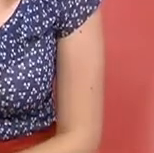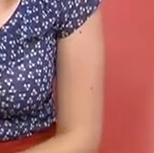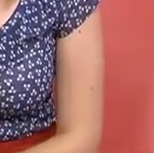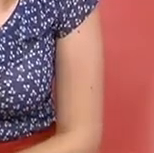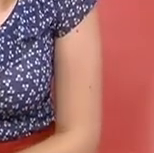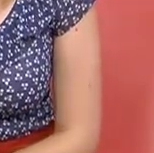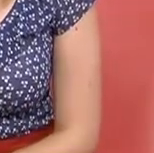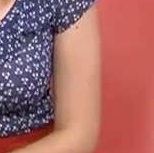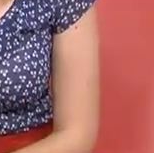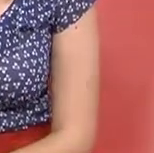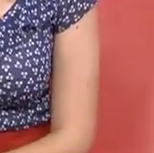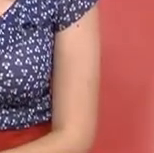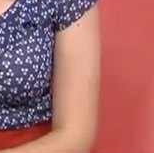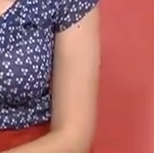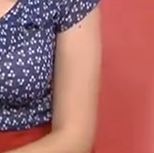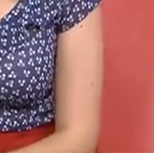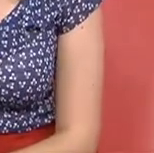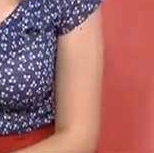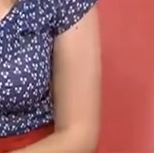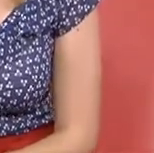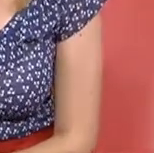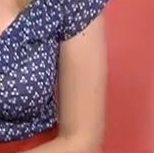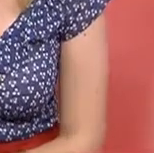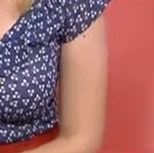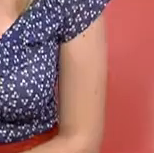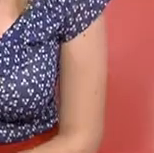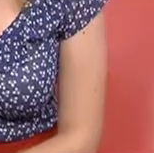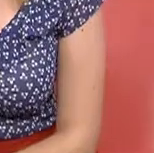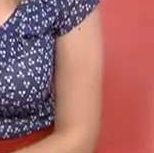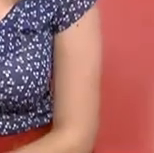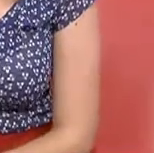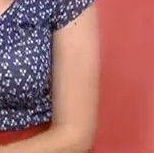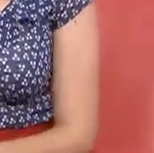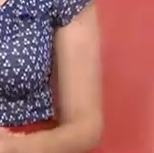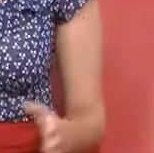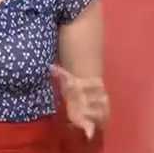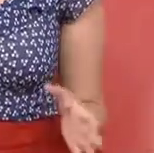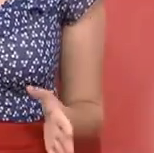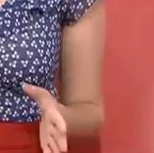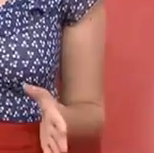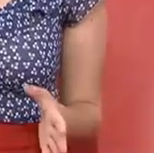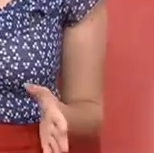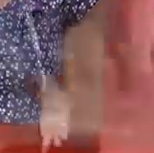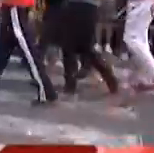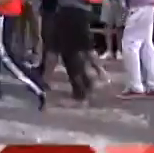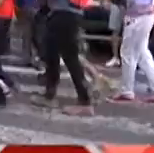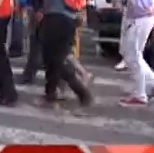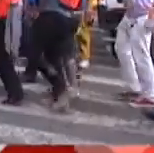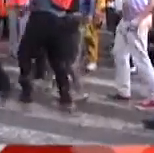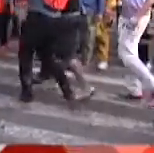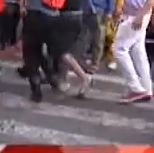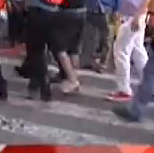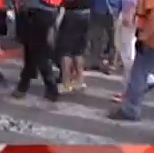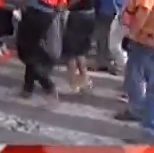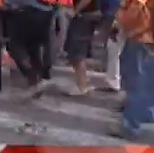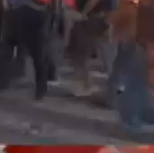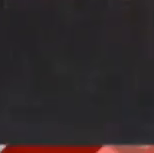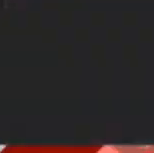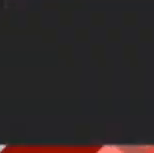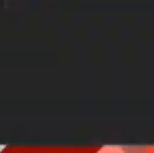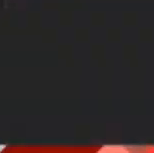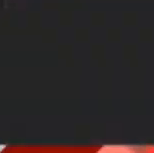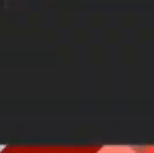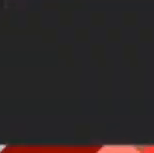pasado 19 de septiembre, que causó graves pérdidas humanas, también materiales, esta aplicación de alerta sísmica anunció